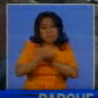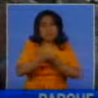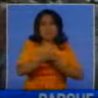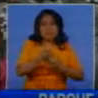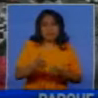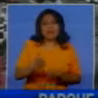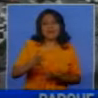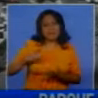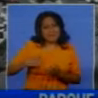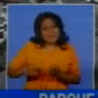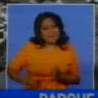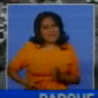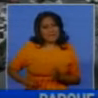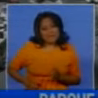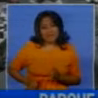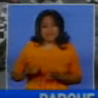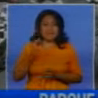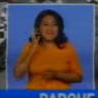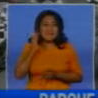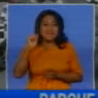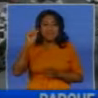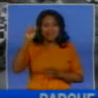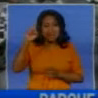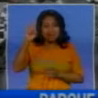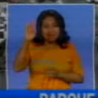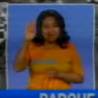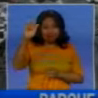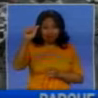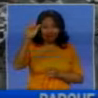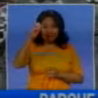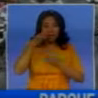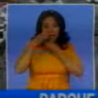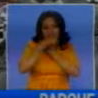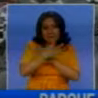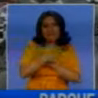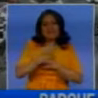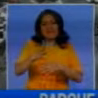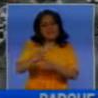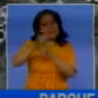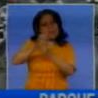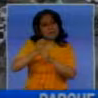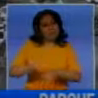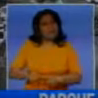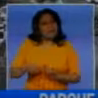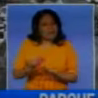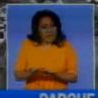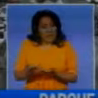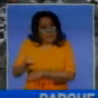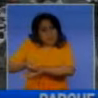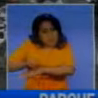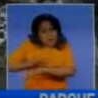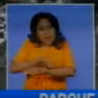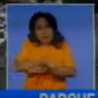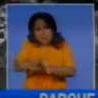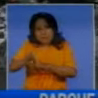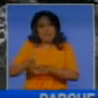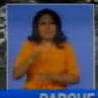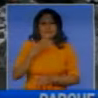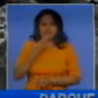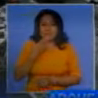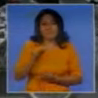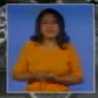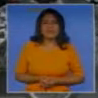de nuestra compañera Andrea Romero acerca de las seguridades y también más recomendaciones a tomar en cuenta para este histórico concierto en